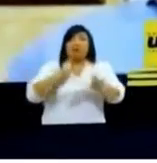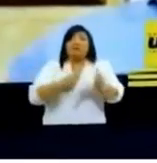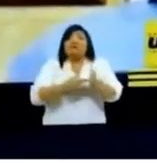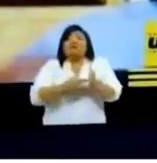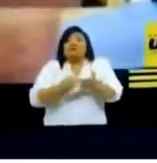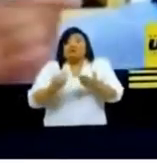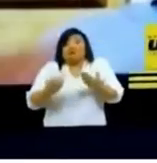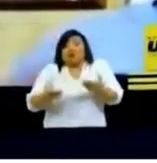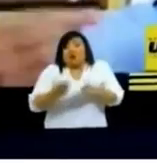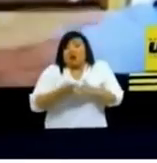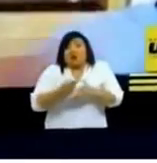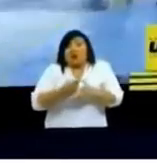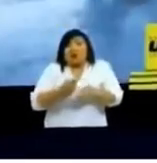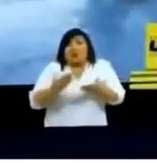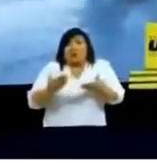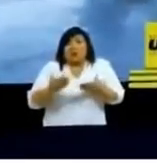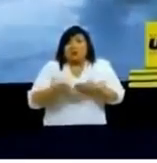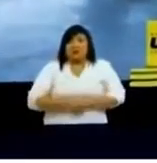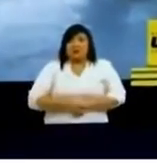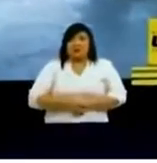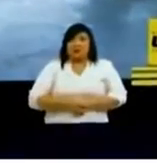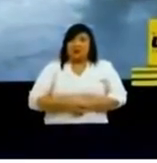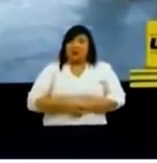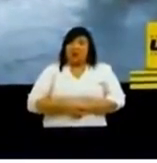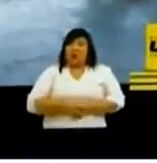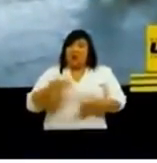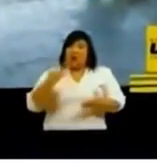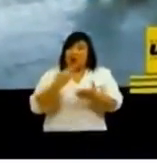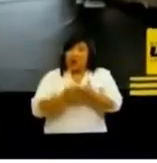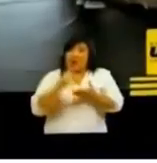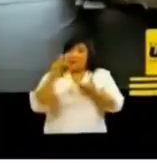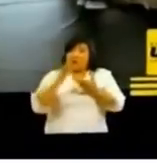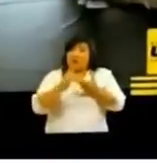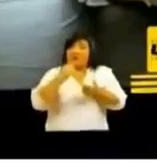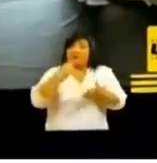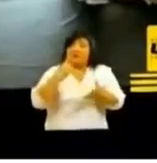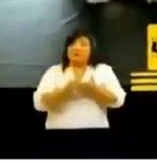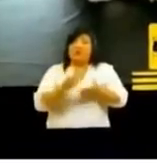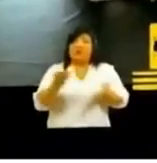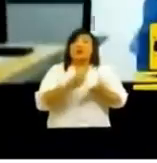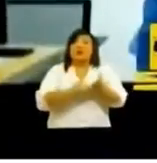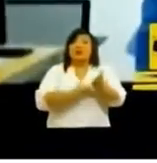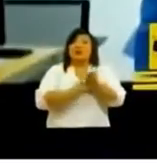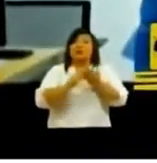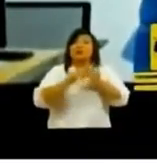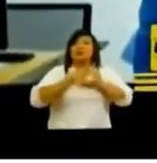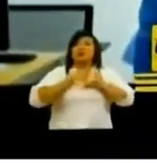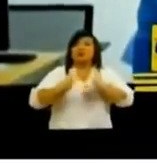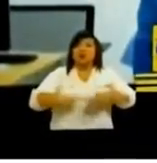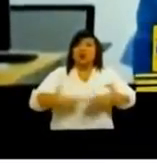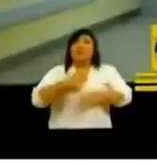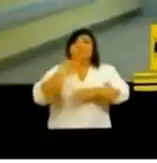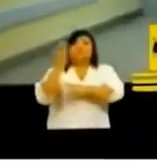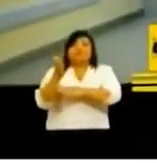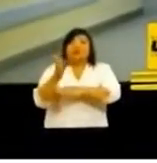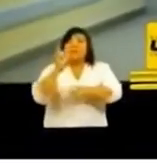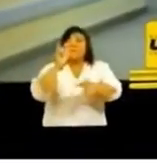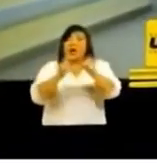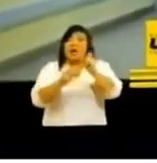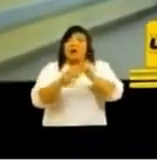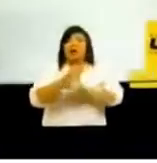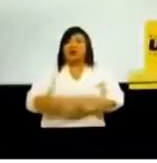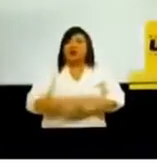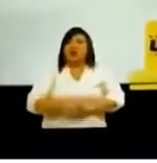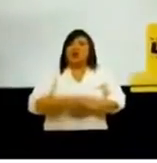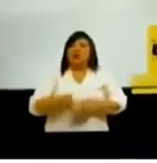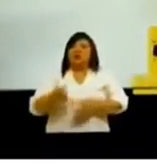del pastel que huele mal. Las pruebas serían adecuadas para centros de salud en donde se registran